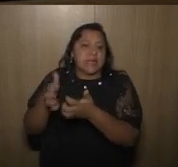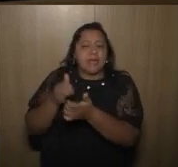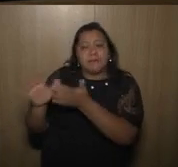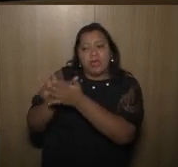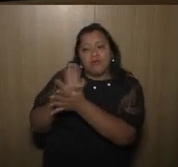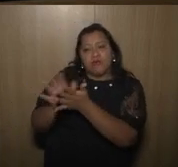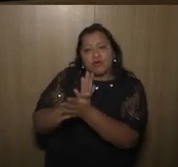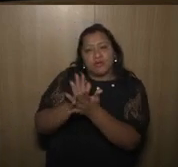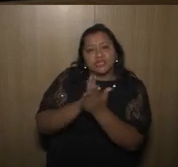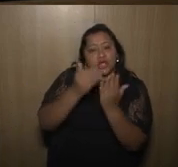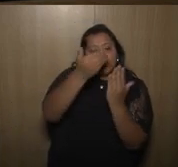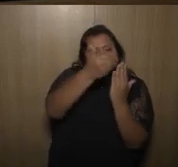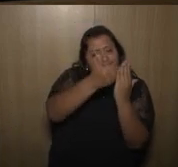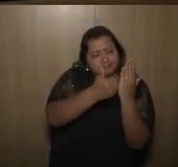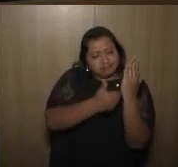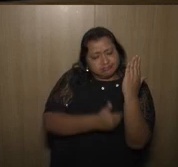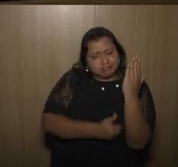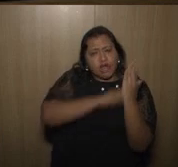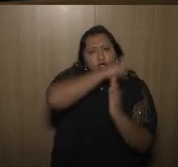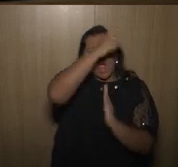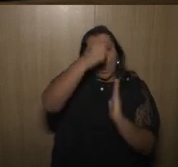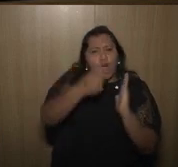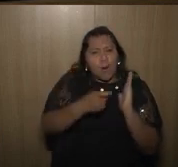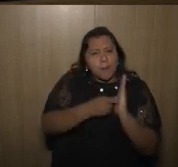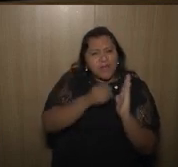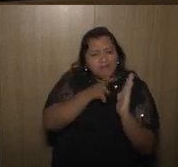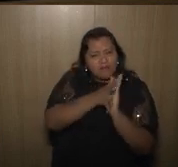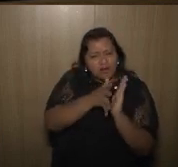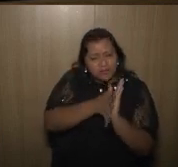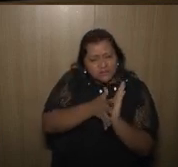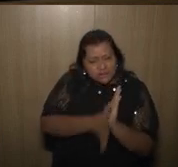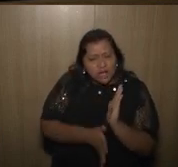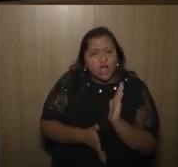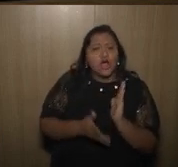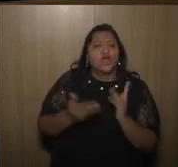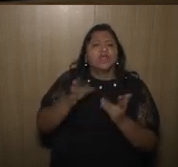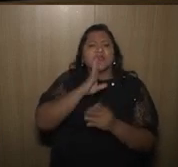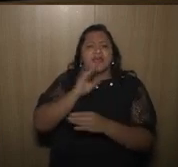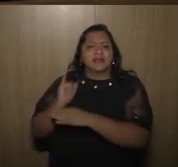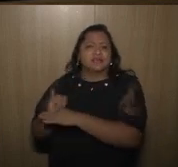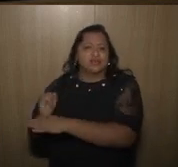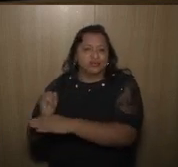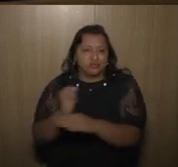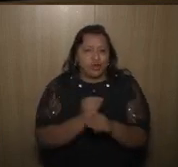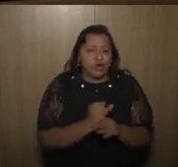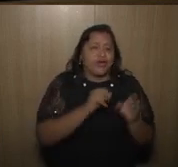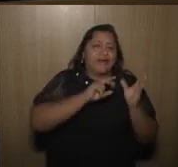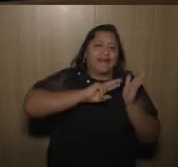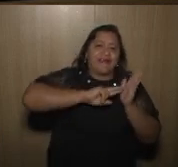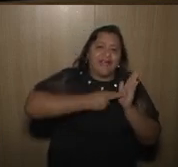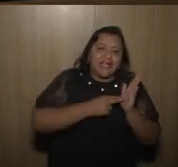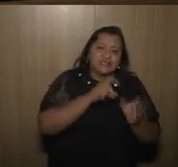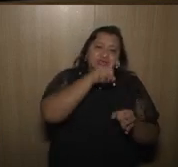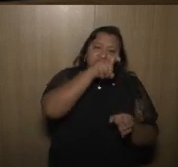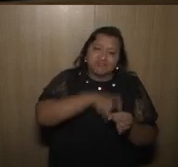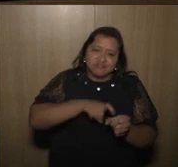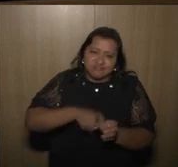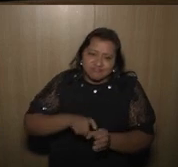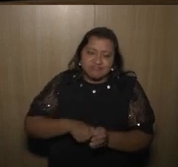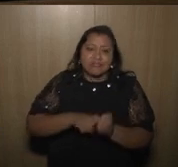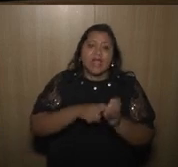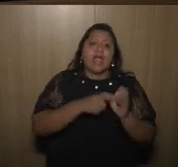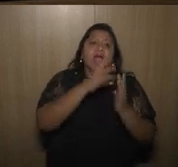una base de datos completa con las condiciones de las instituciones de registros calificados en bases de